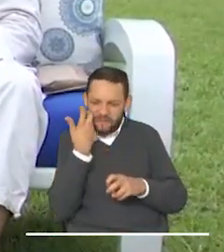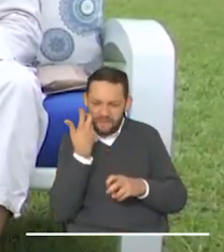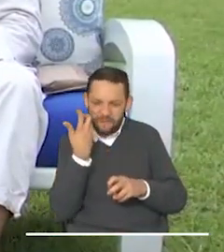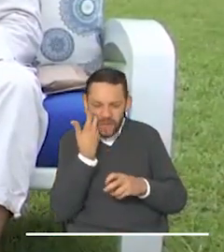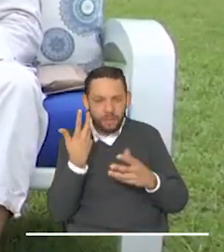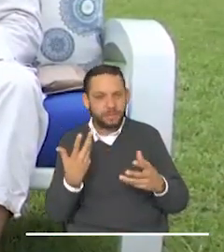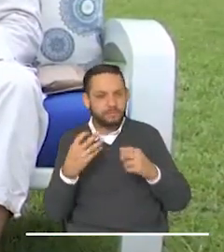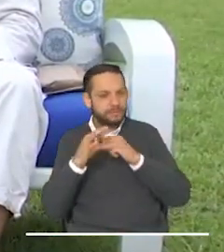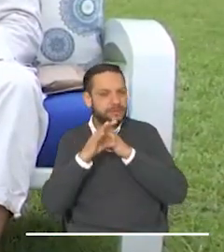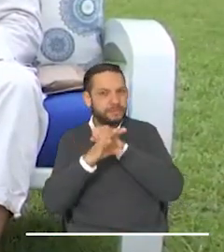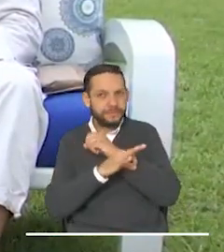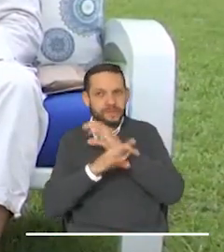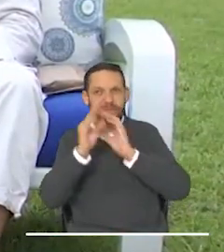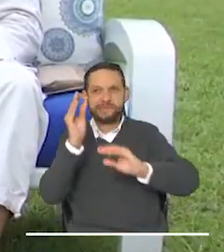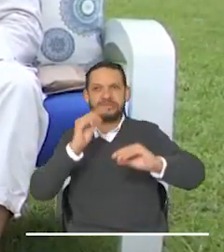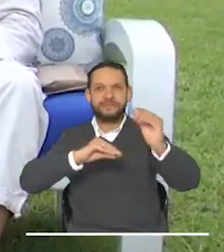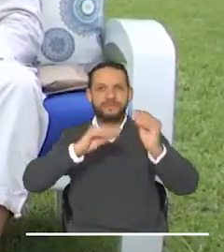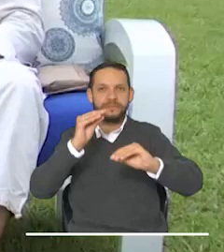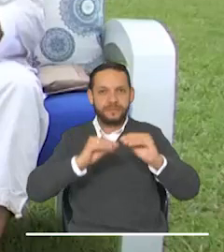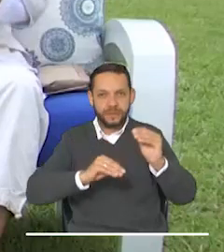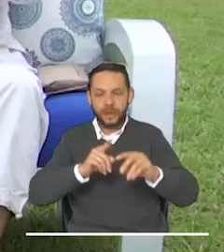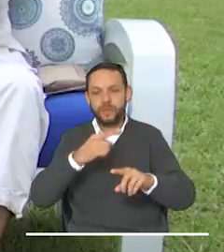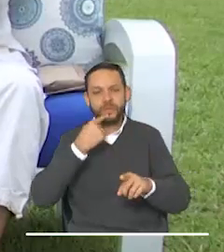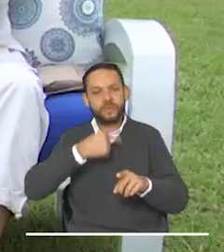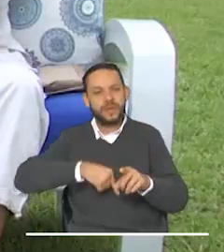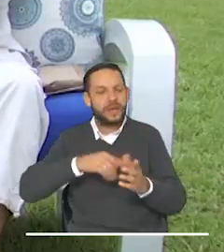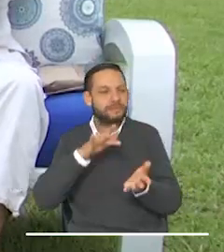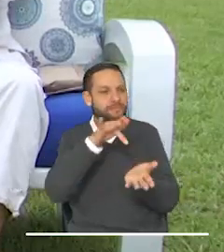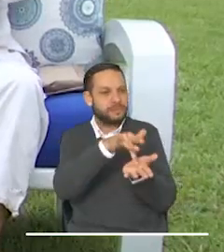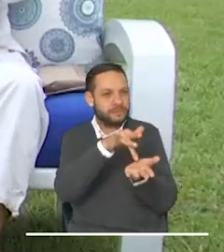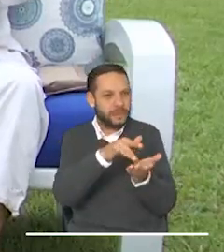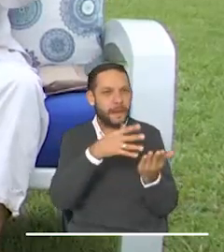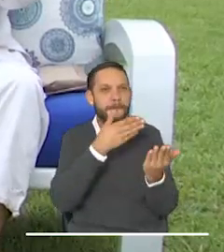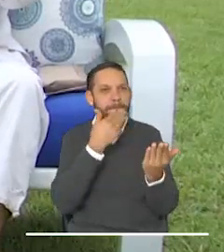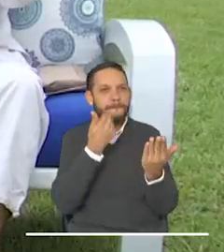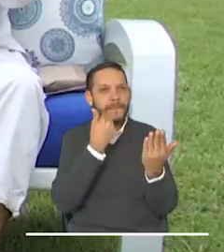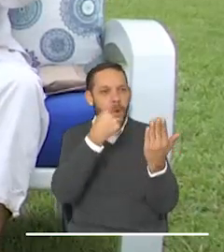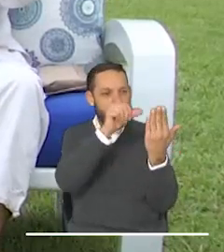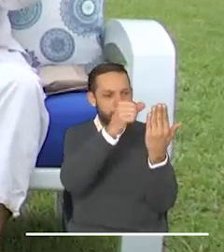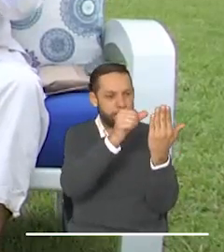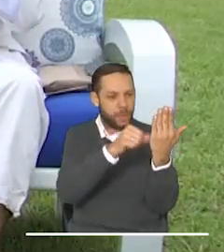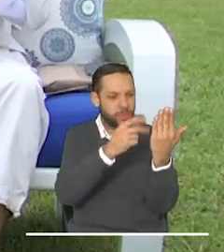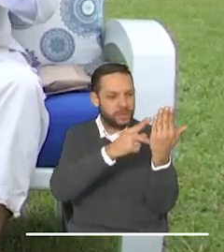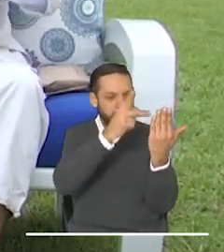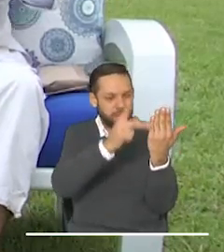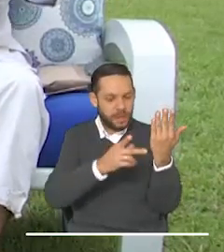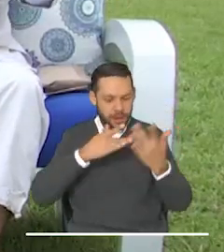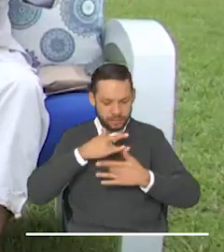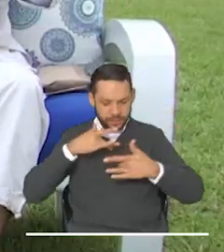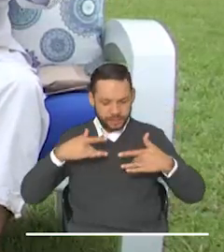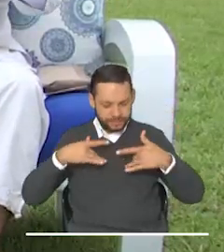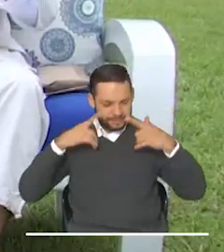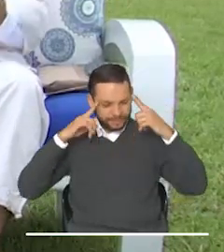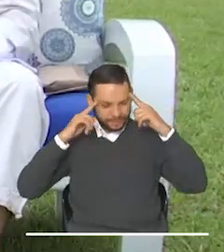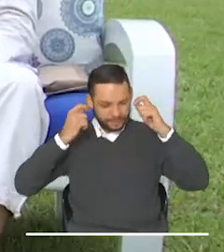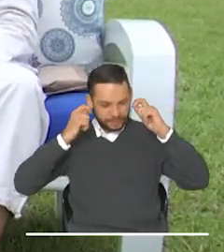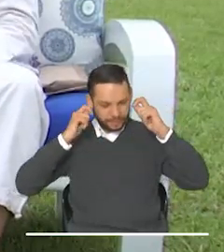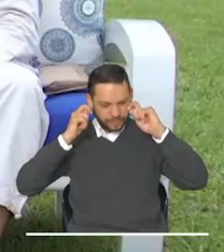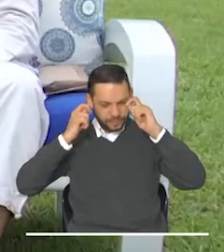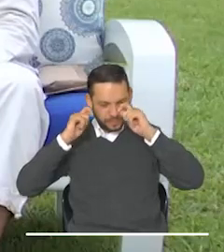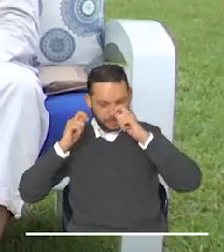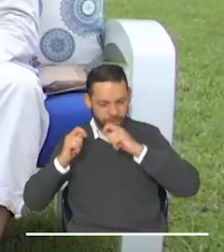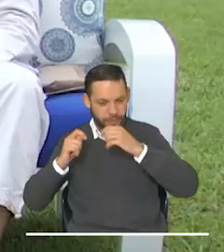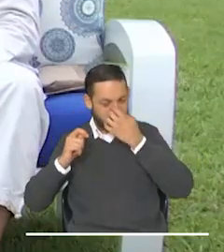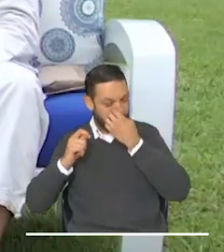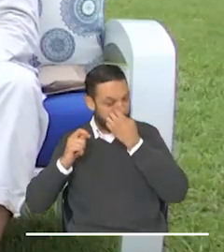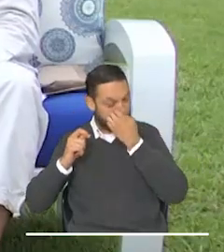psiquiatría razón por la cual usted un día dice no pues desarrollamos un programa de Salud Mental hagamos un programa de transformación